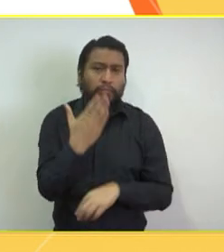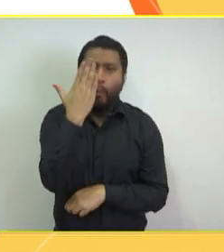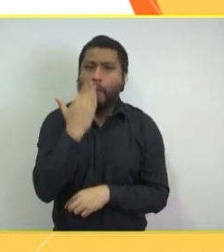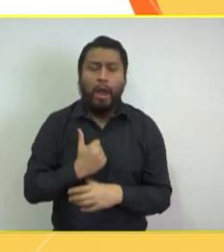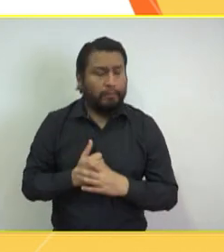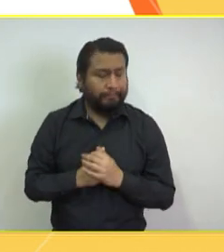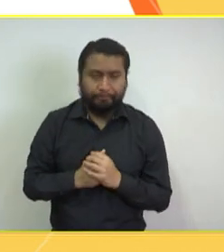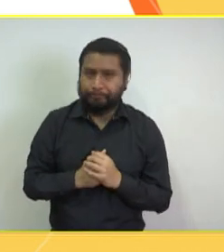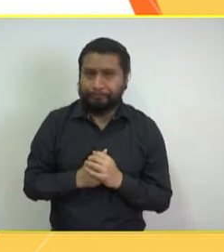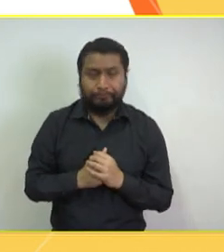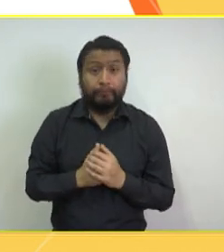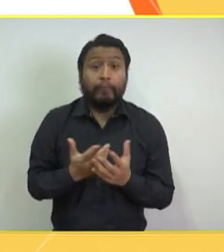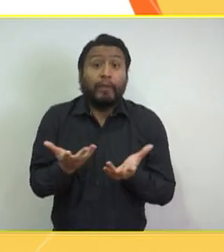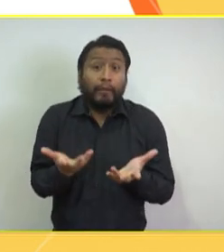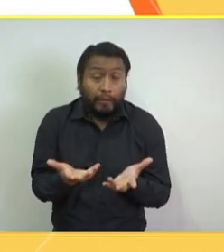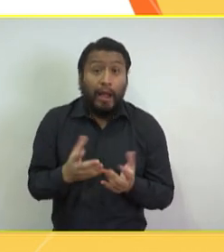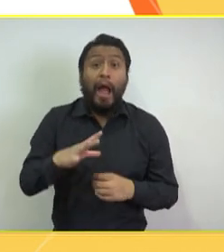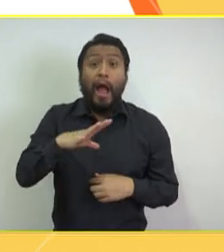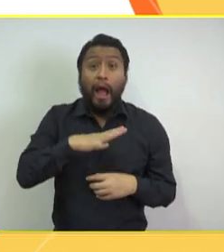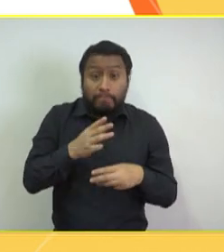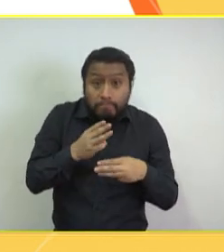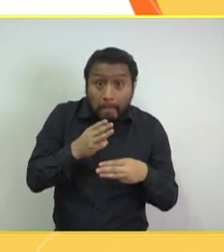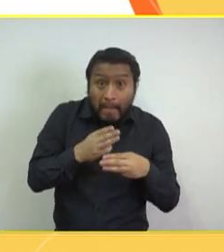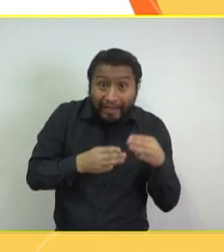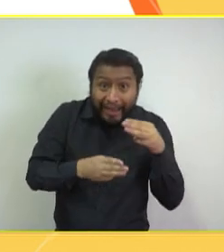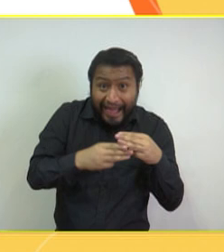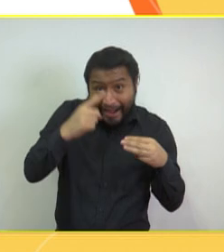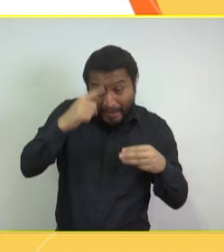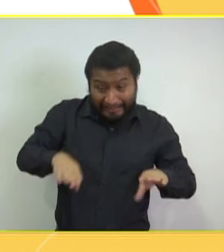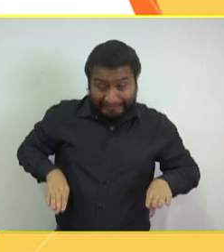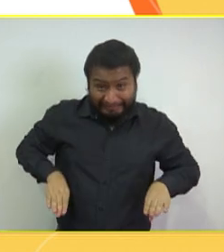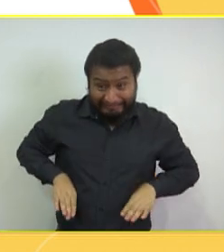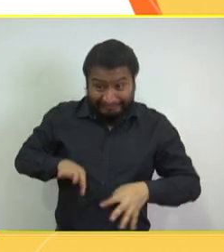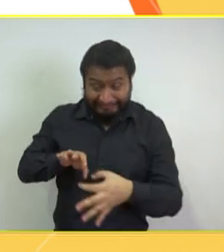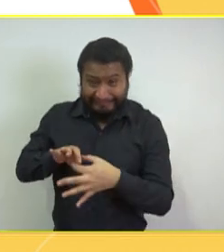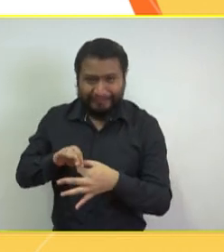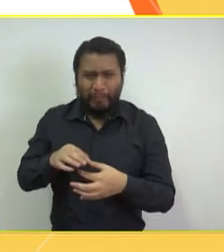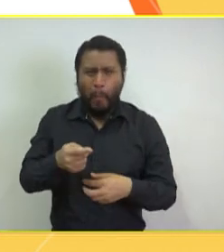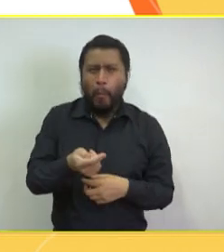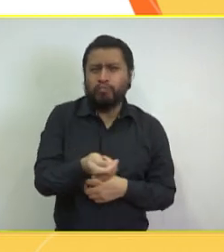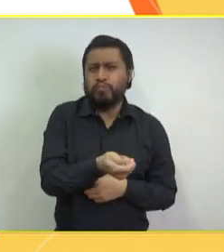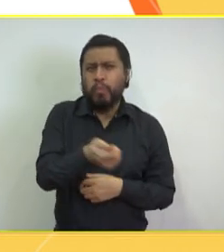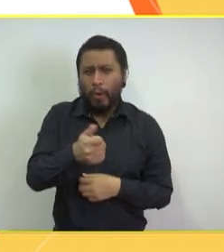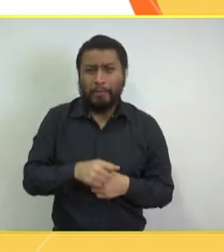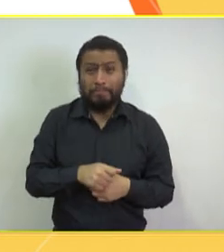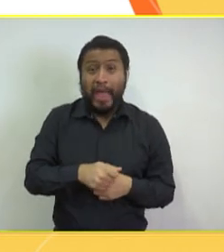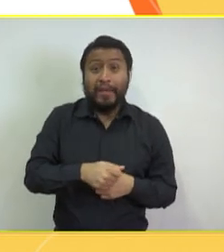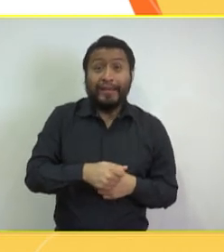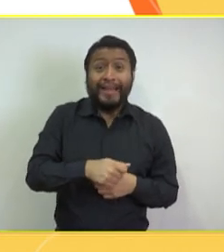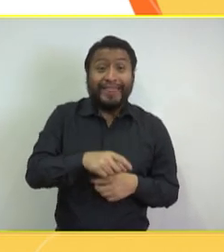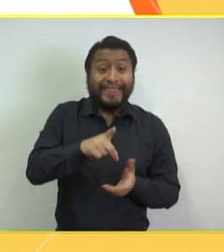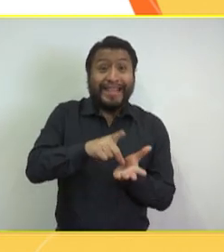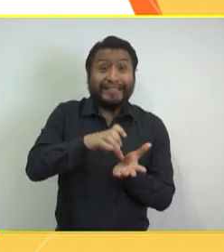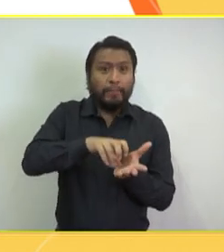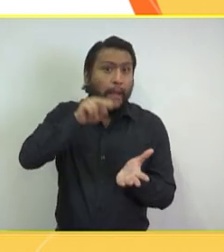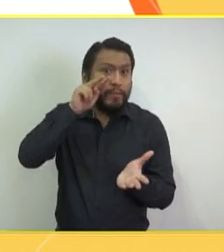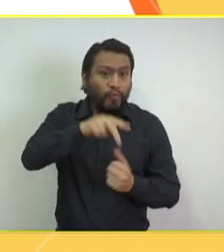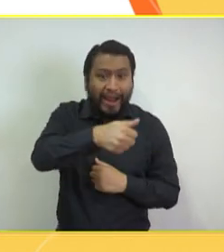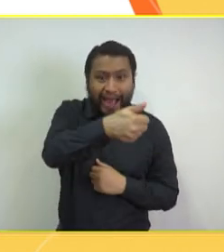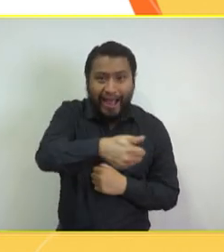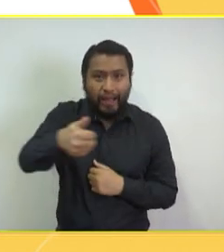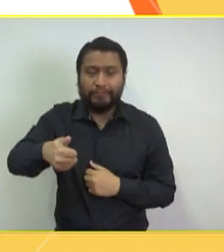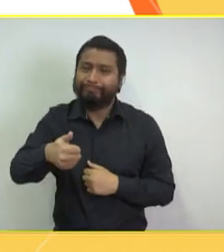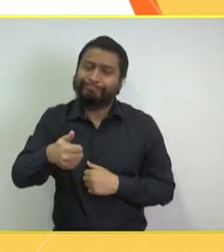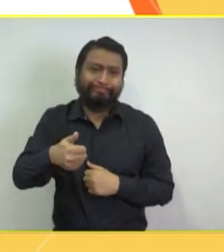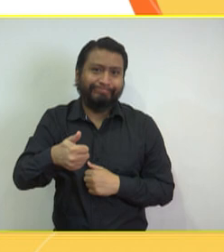Junto con esto encontramos el poco material adaptado y que cada tipo de discapacidad visual requiere aproximaciones